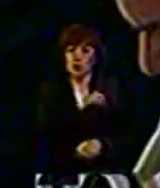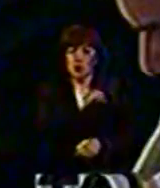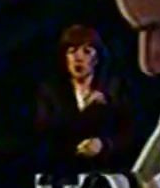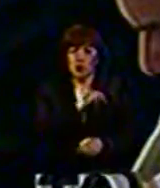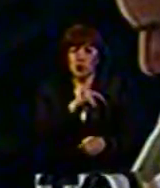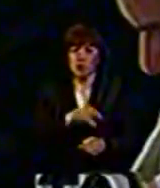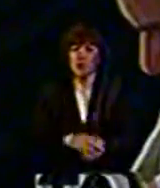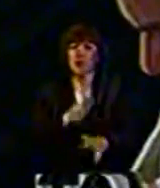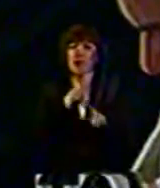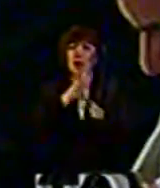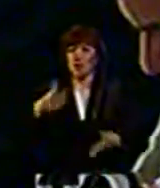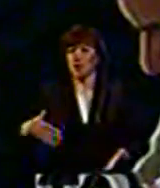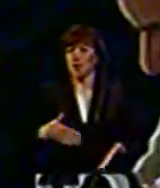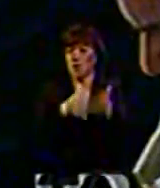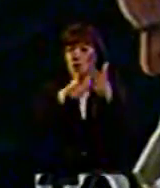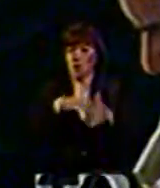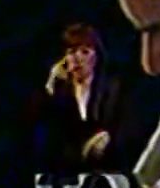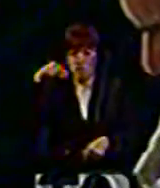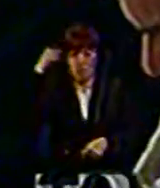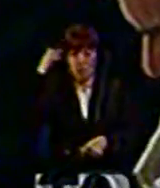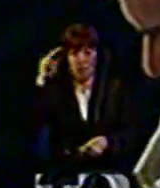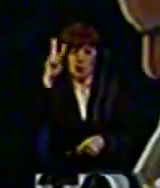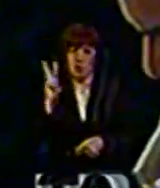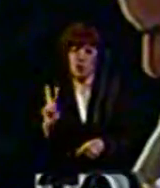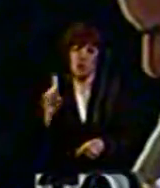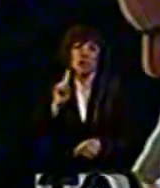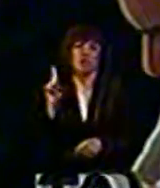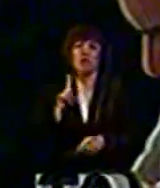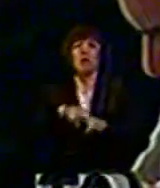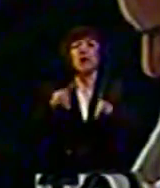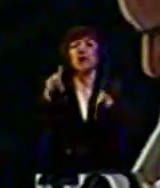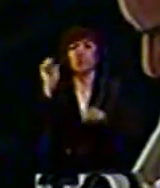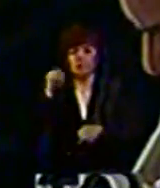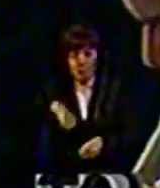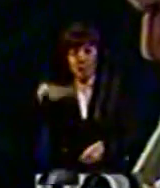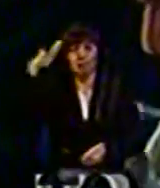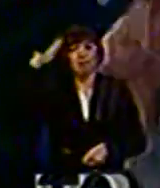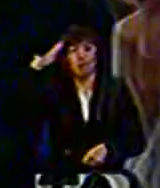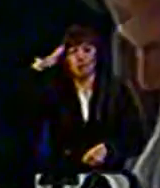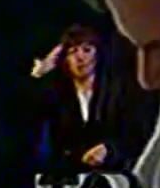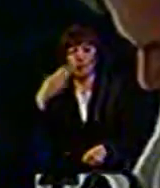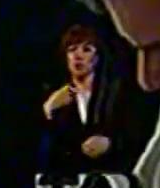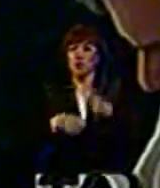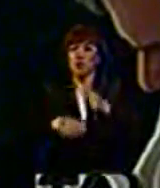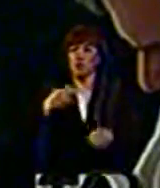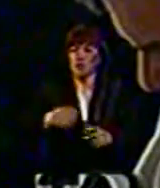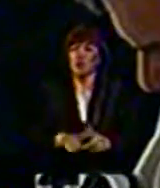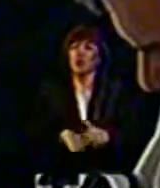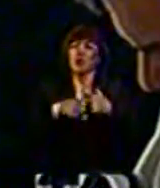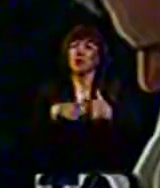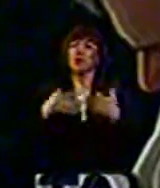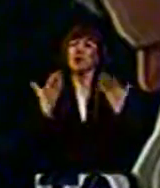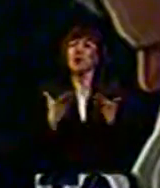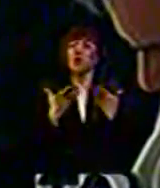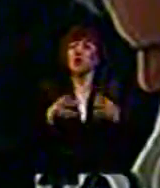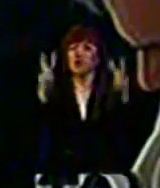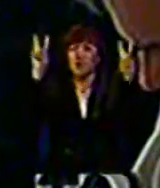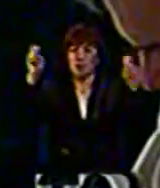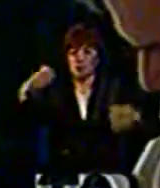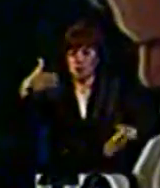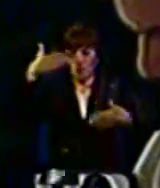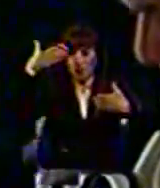pero si el origen de todas estas cuestiones se basan en una cuestión política